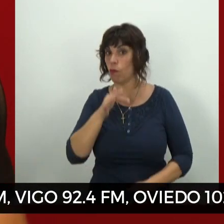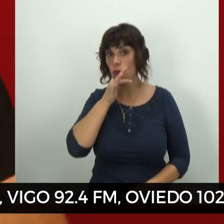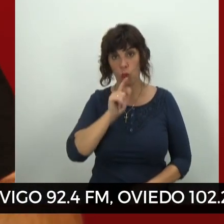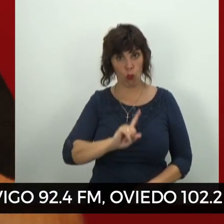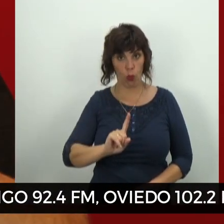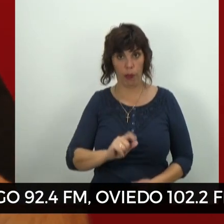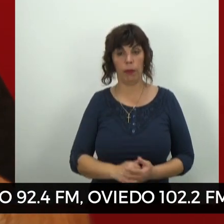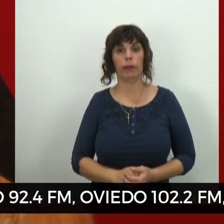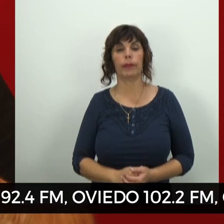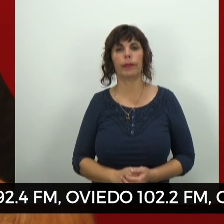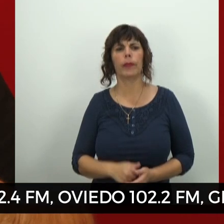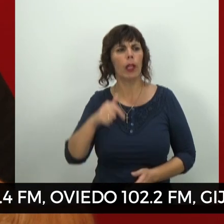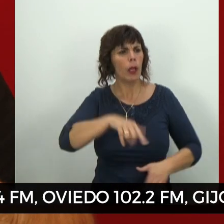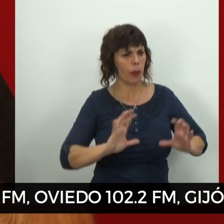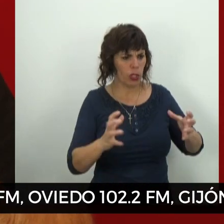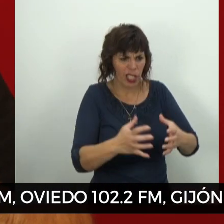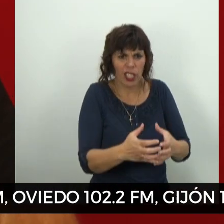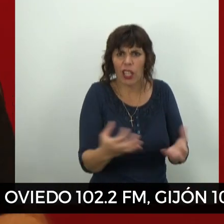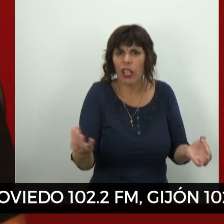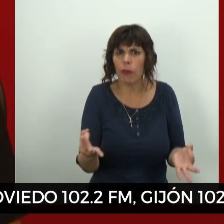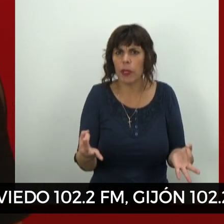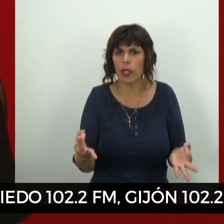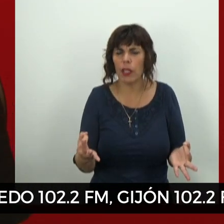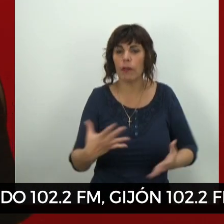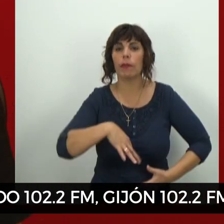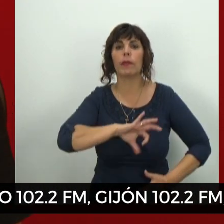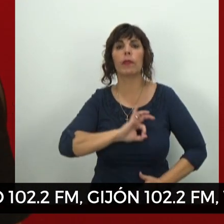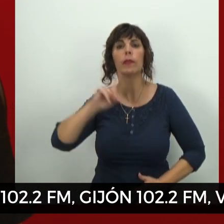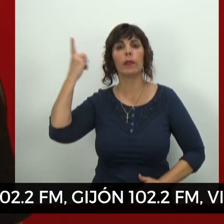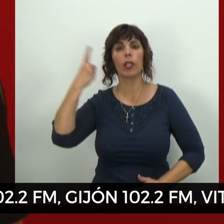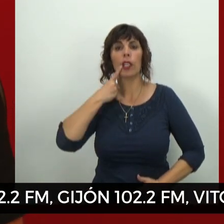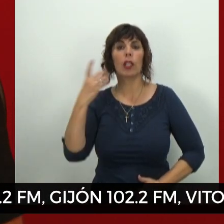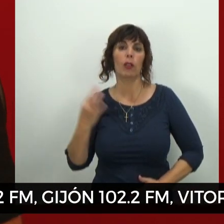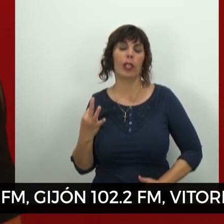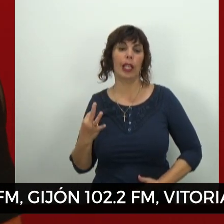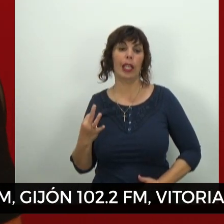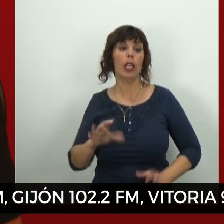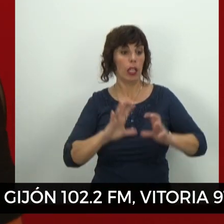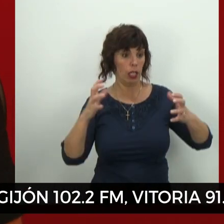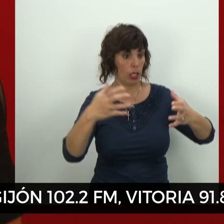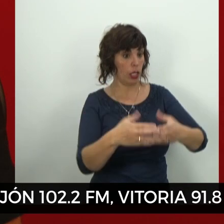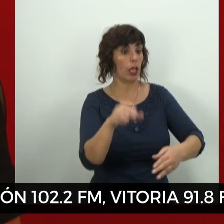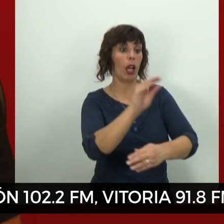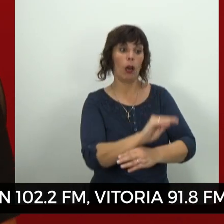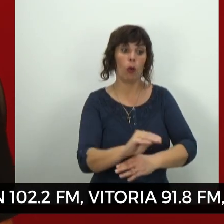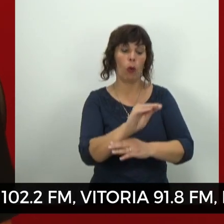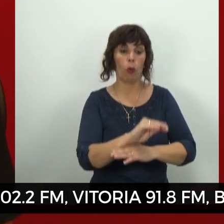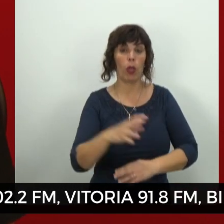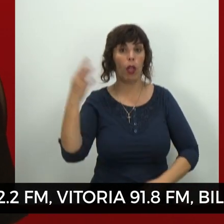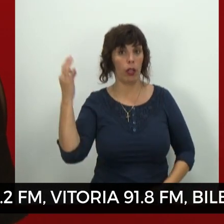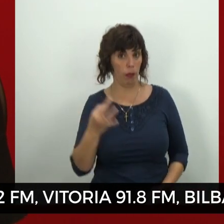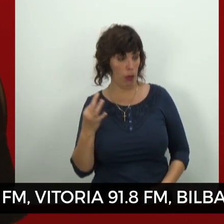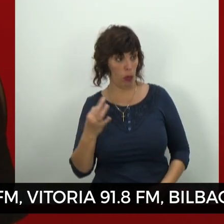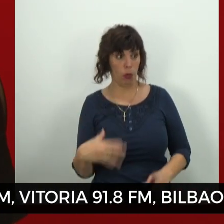¿Y qué pasará con esta tierra? El Señor dijo que tenemos que cuidar esta tierra, no